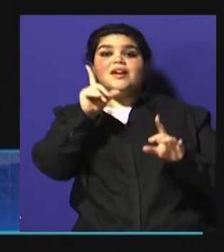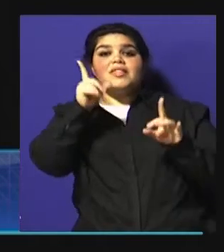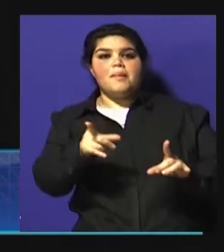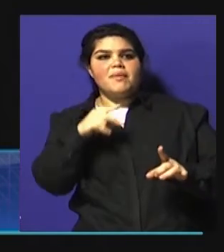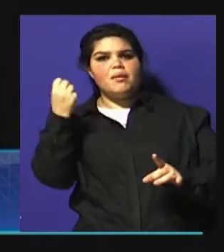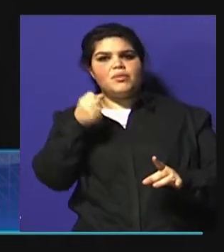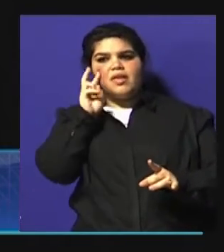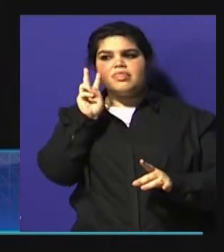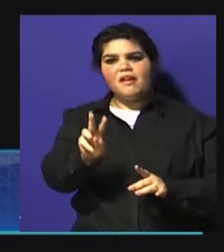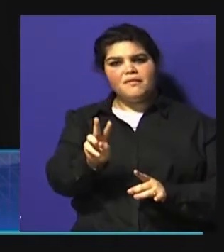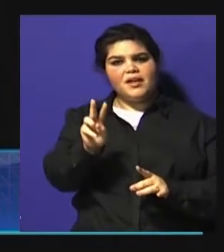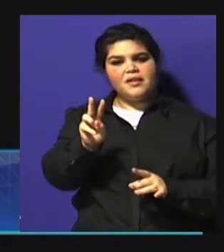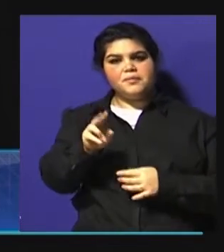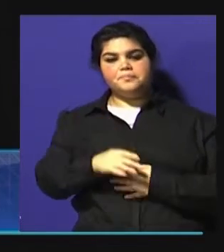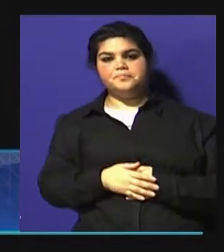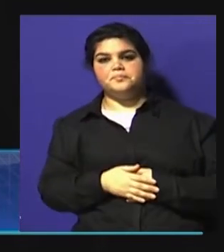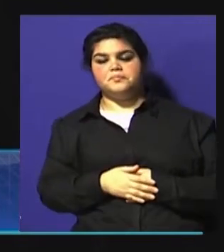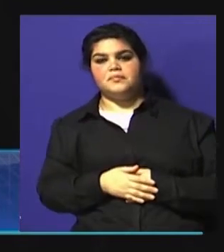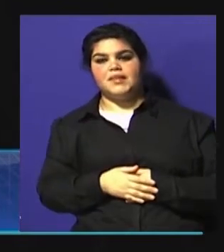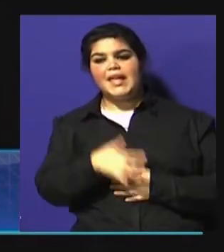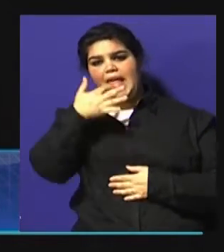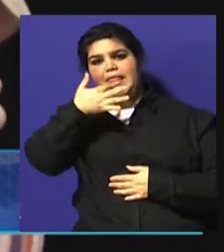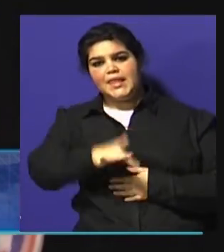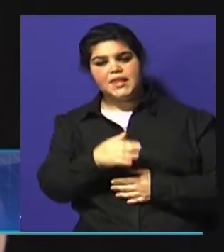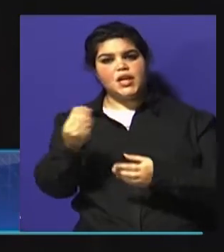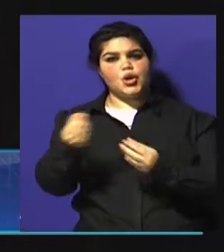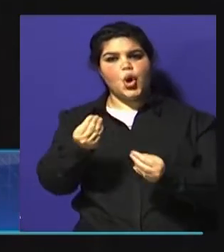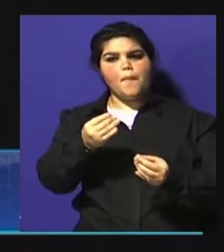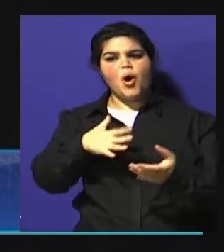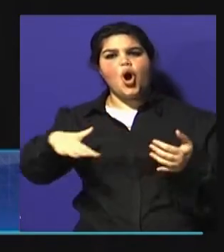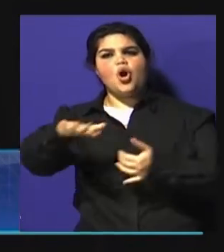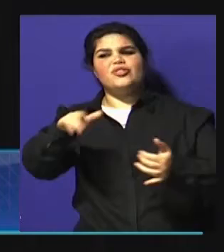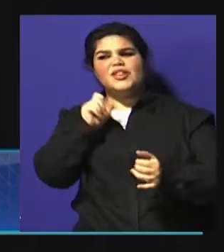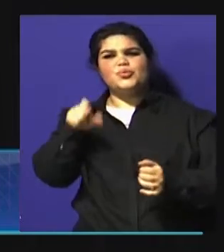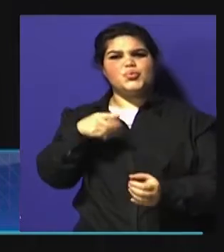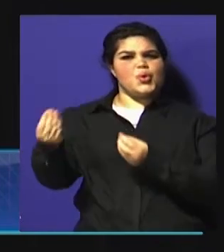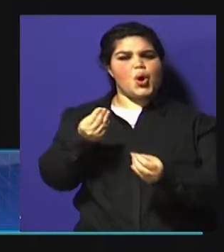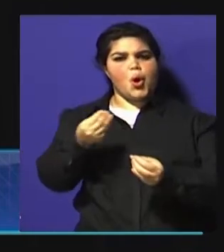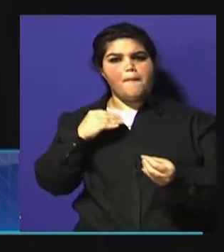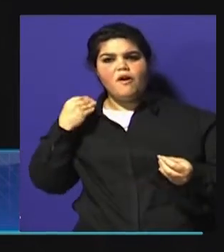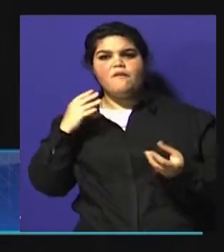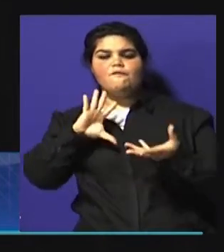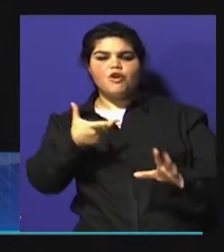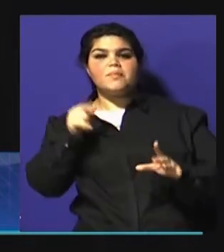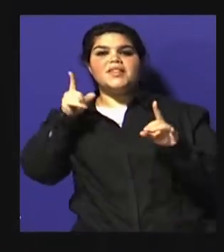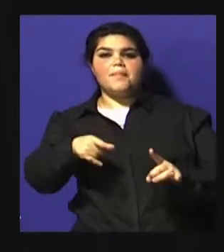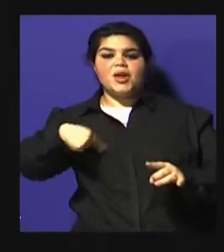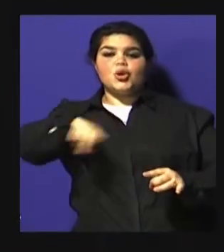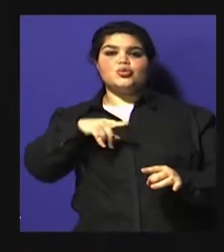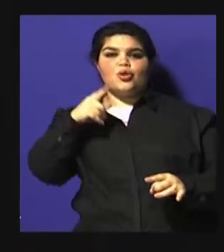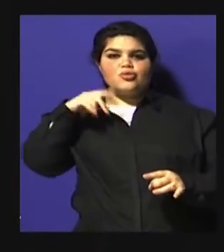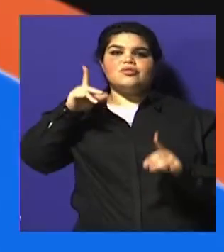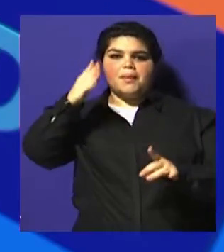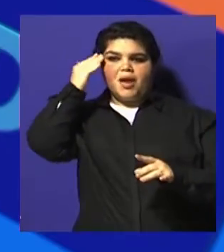verla, para también entender en qué contexto se le está poniendo, y también nosotros hacer nuestro propio